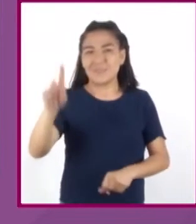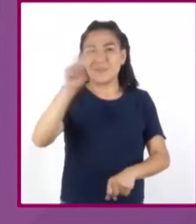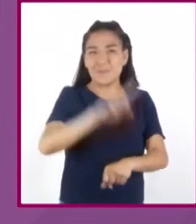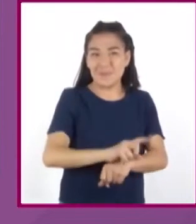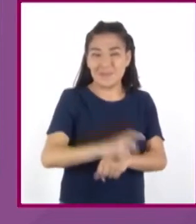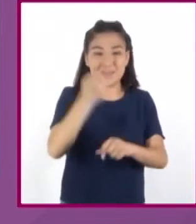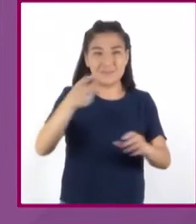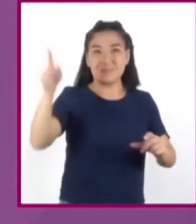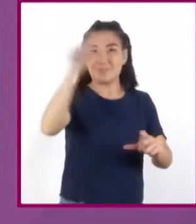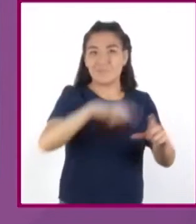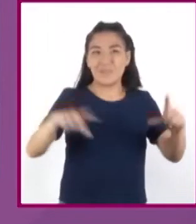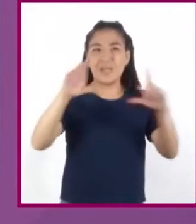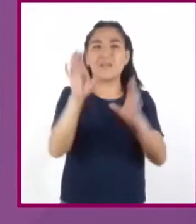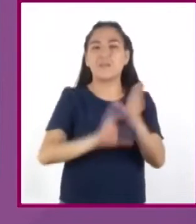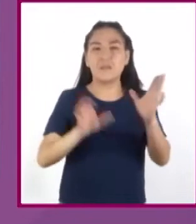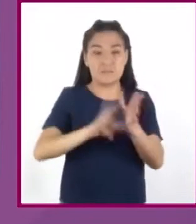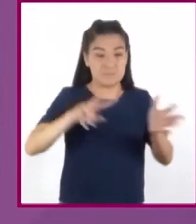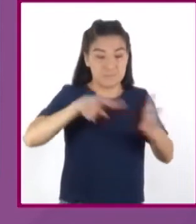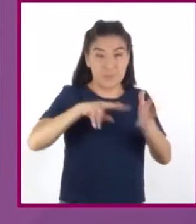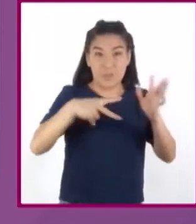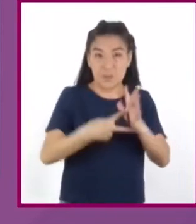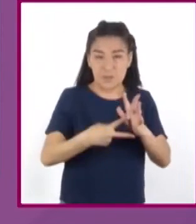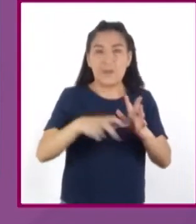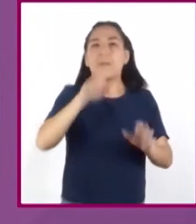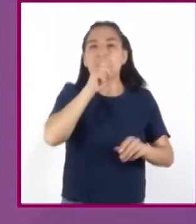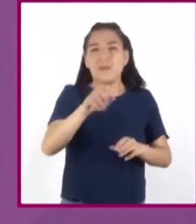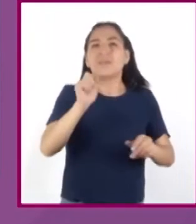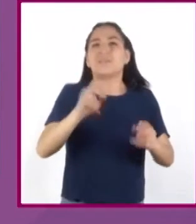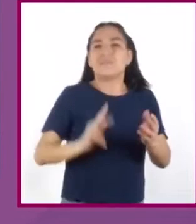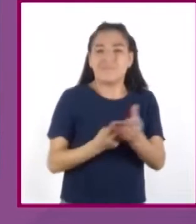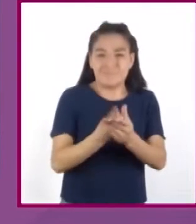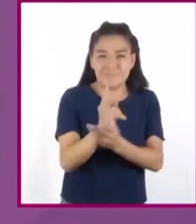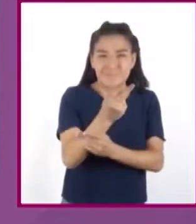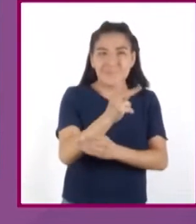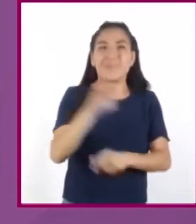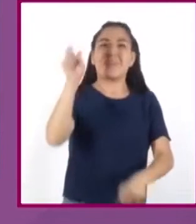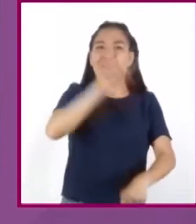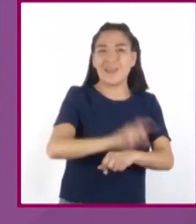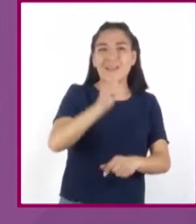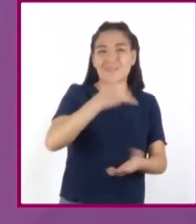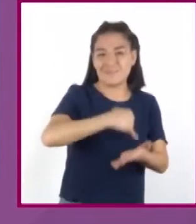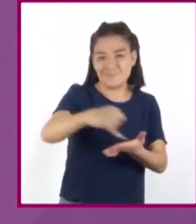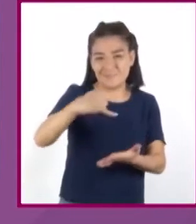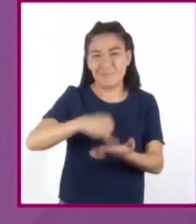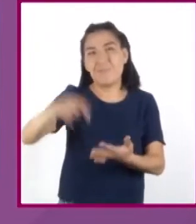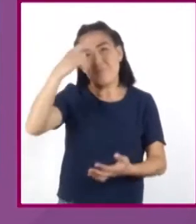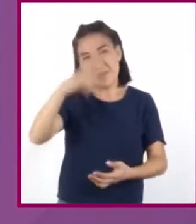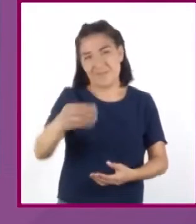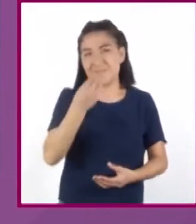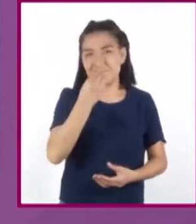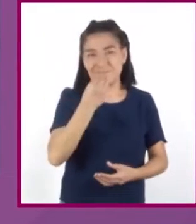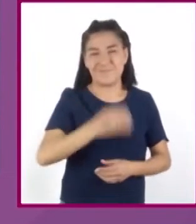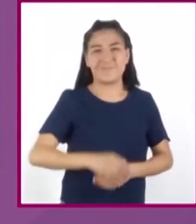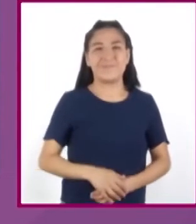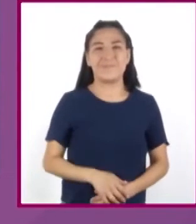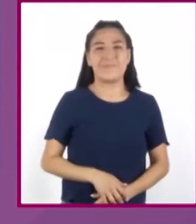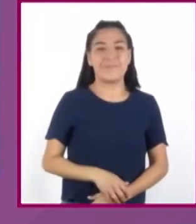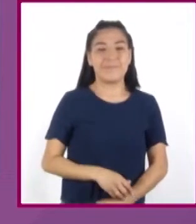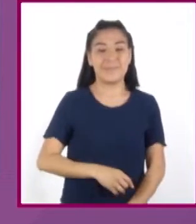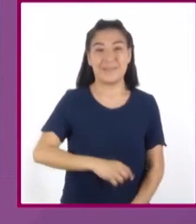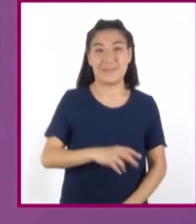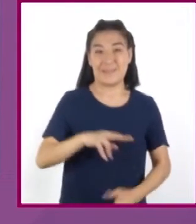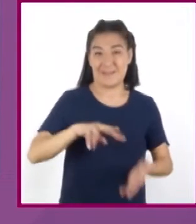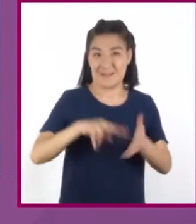se relacionaba tanto con su arquitectura como con la siembra y la cosecha de sus alimentos.